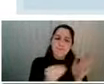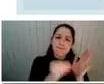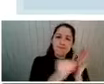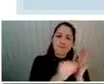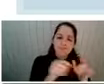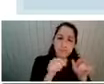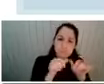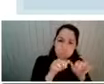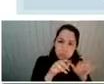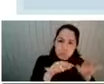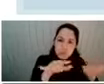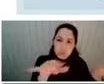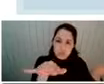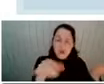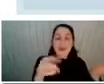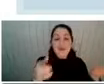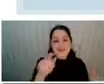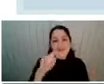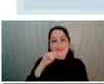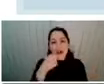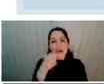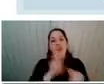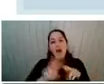una vesícula donde se